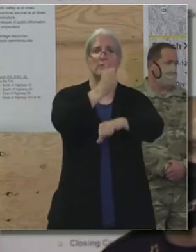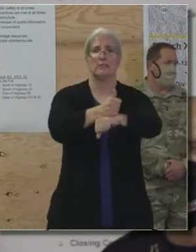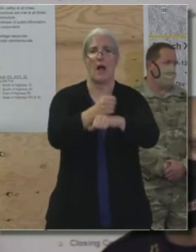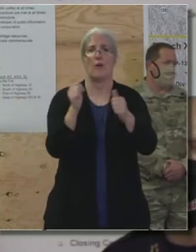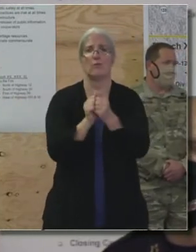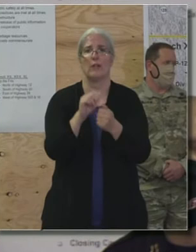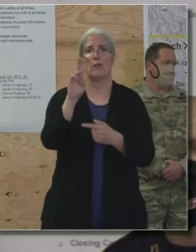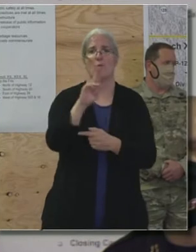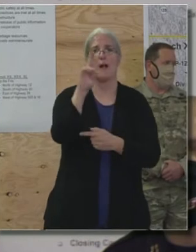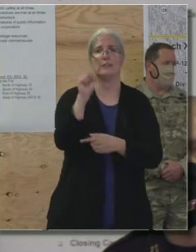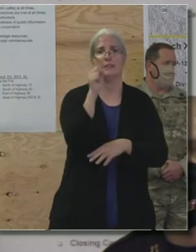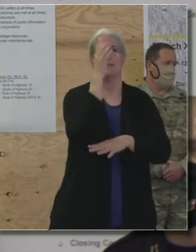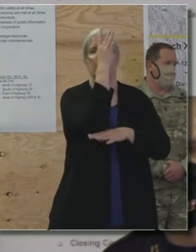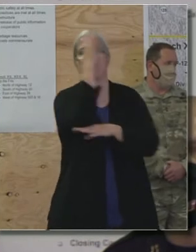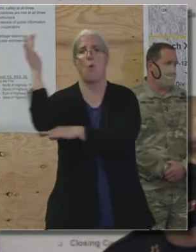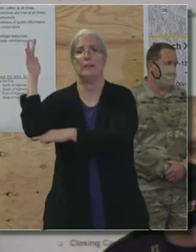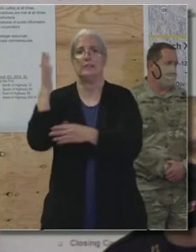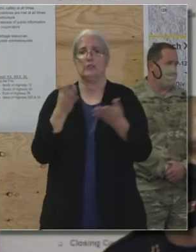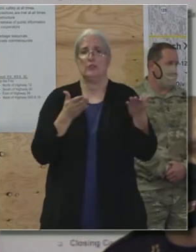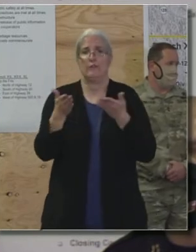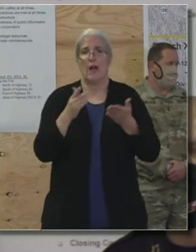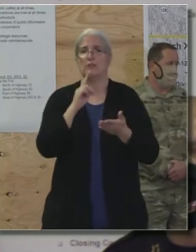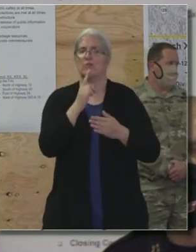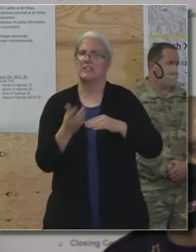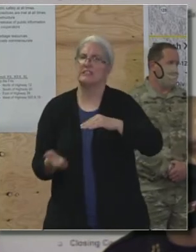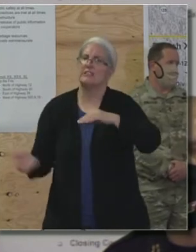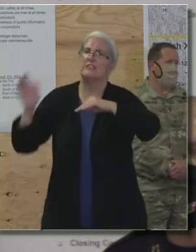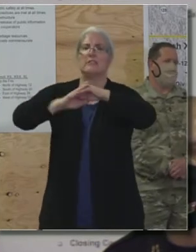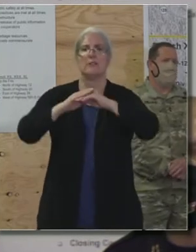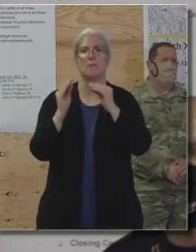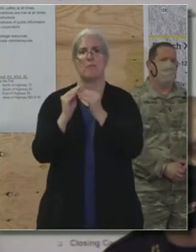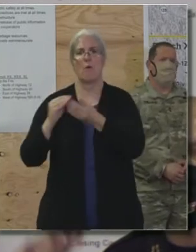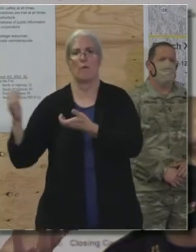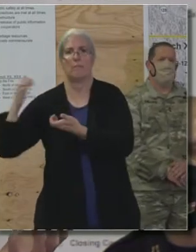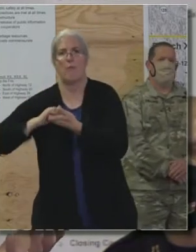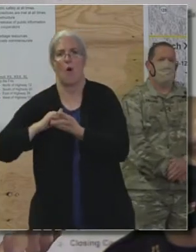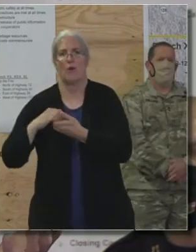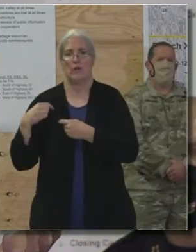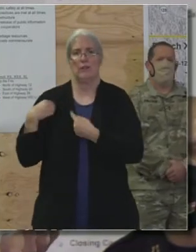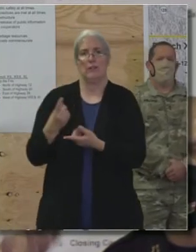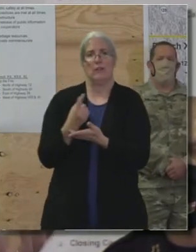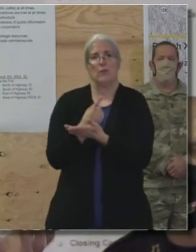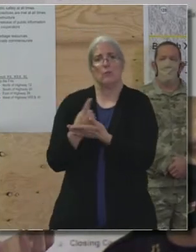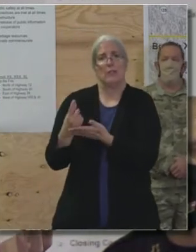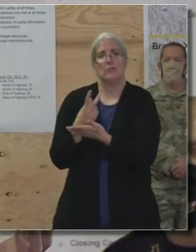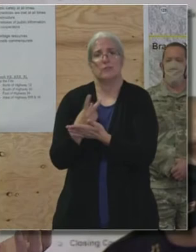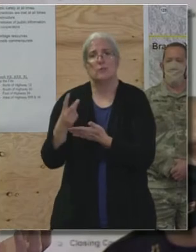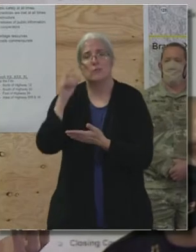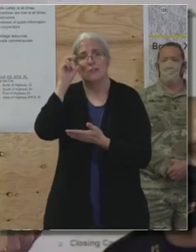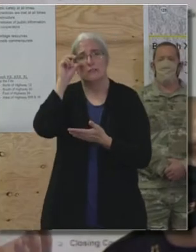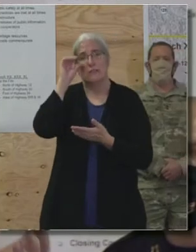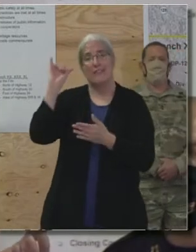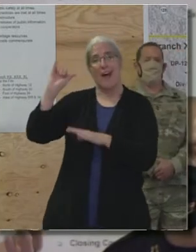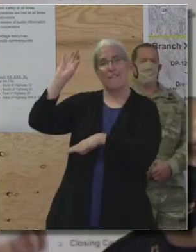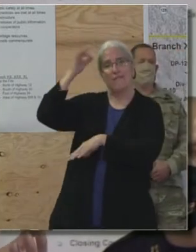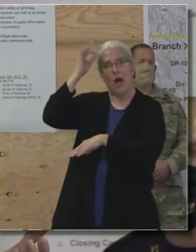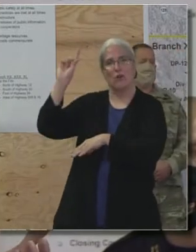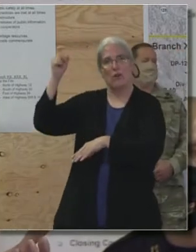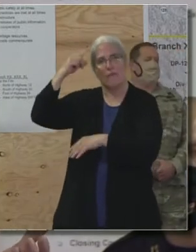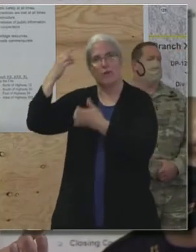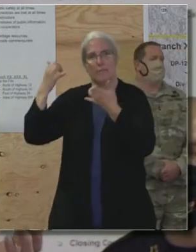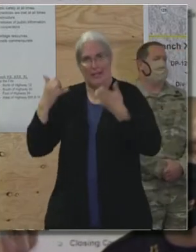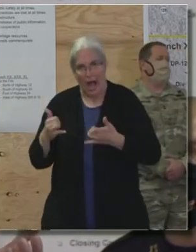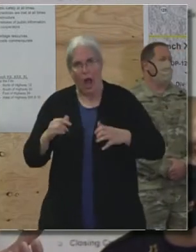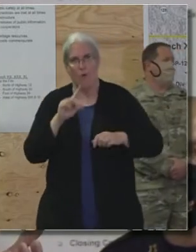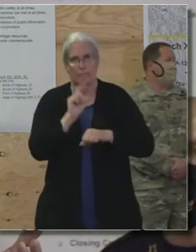aumentar la administración de vegetación apenas la semana pasada formamos esta comisión y el gobierno federal también ahora hace más